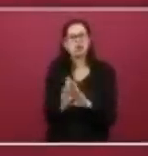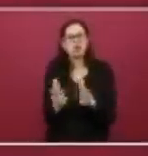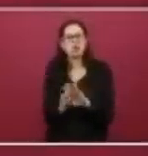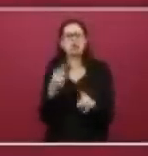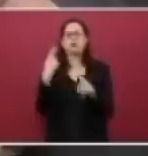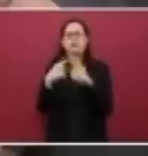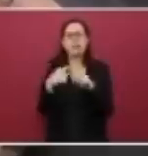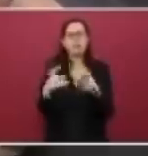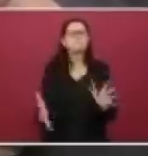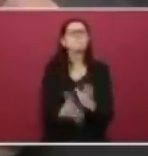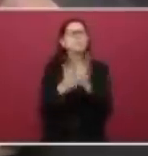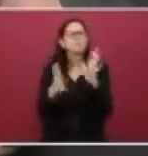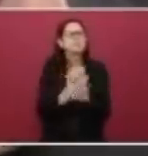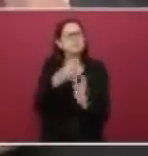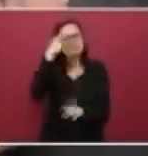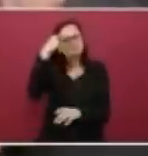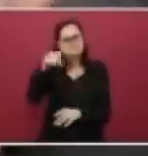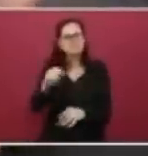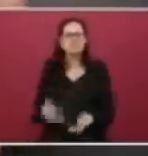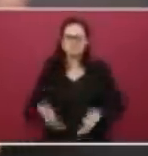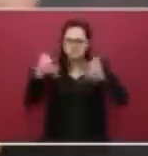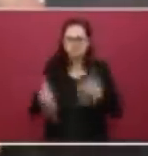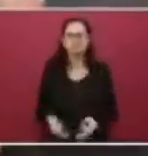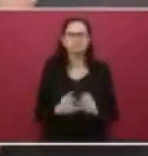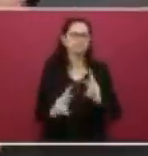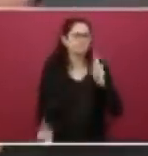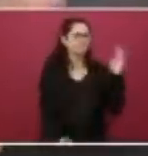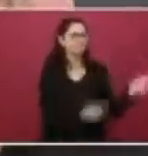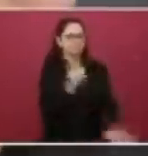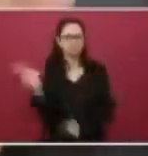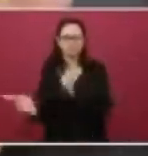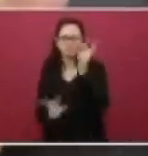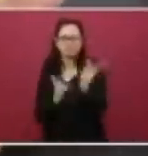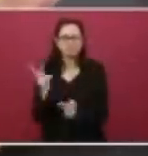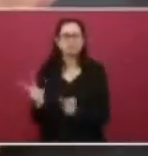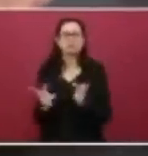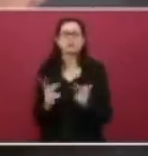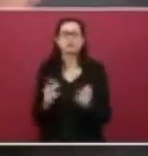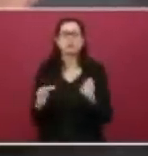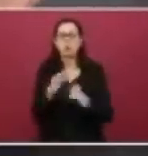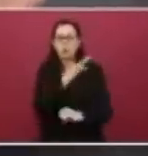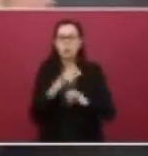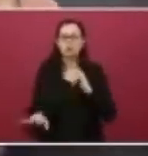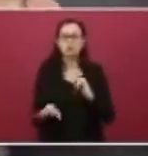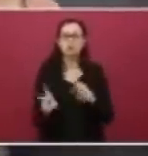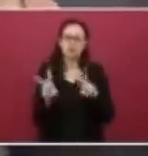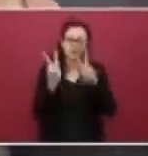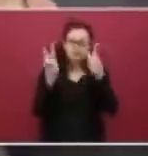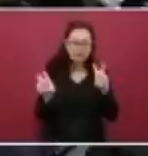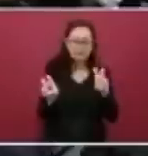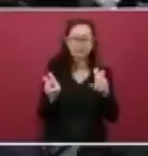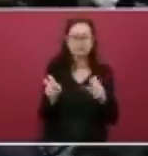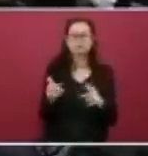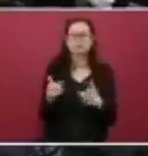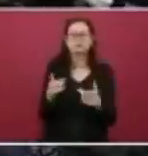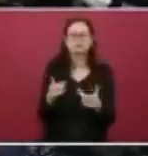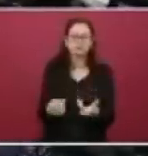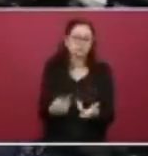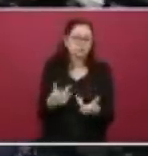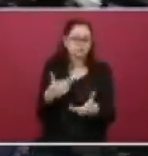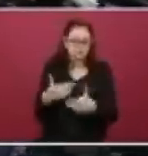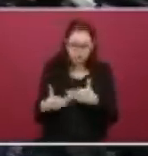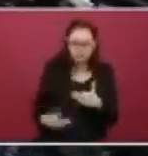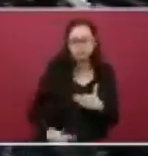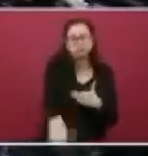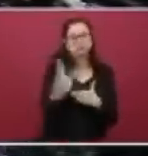participar para darle la mayor veracidad a esta a esta consulta y finalmente acerca de estos estudios y del acompañamiento que va a